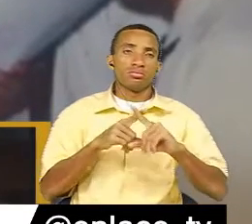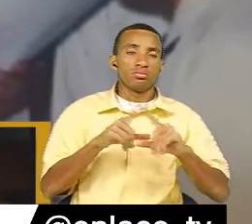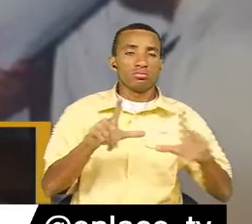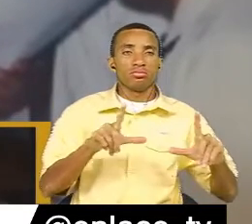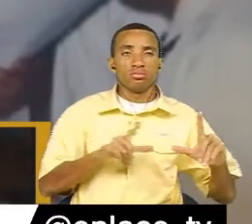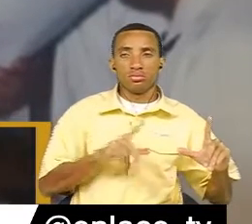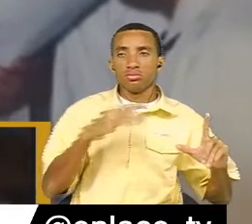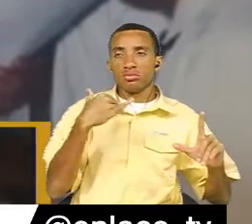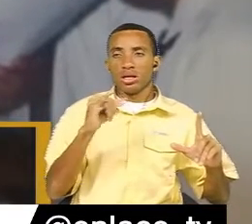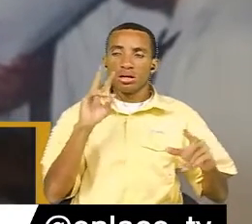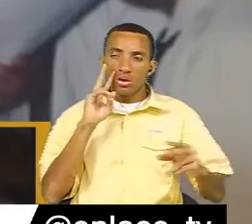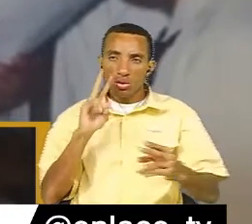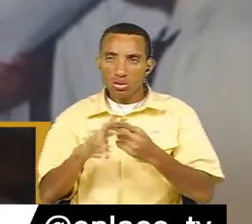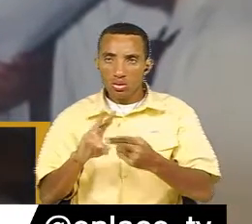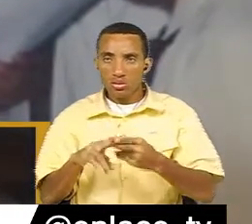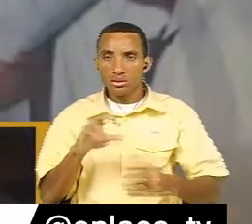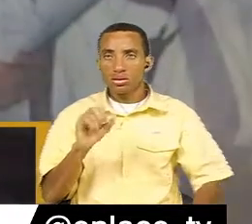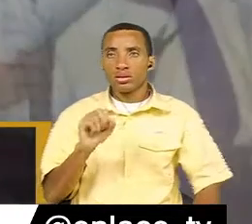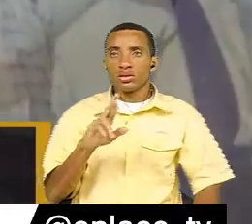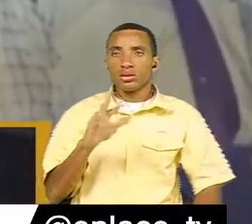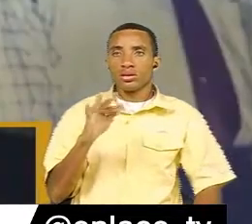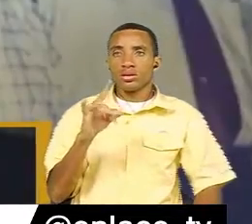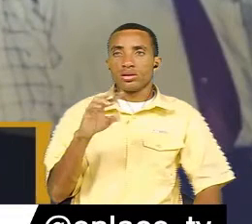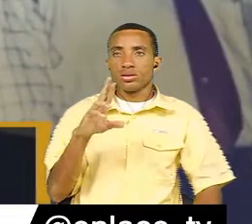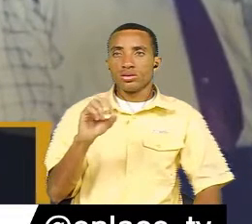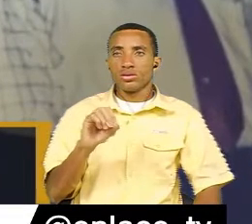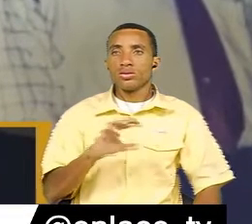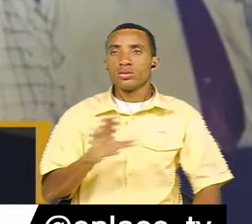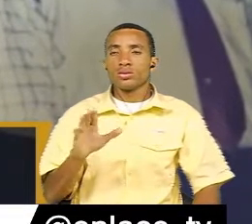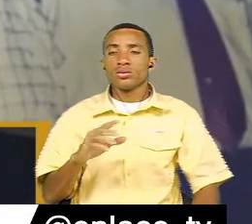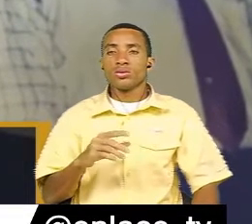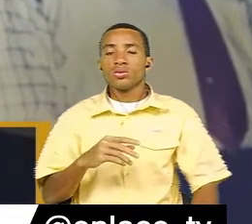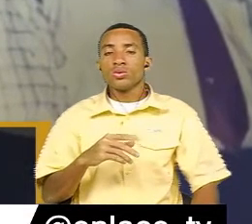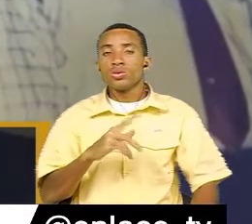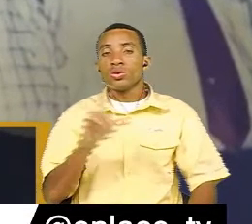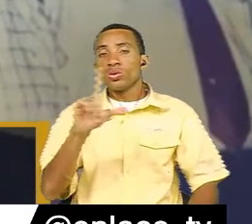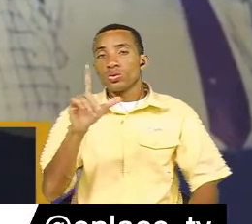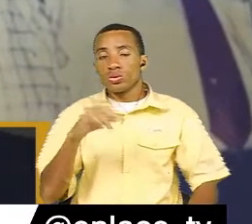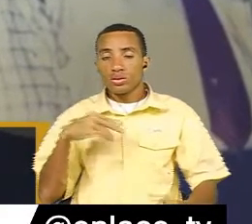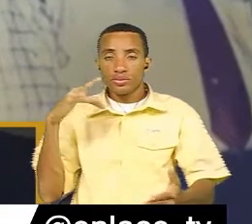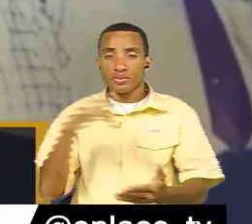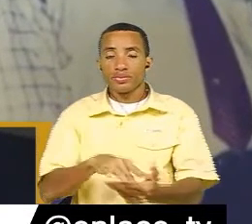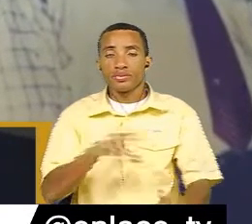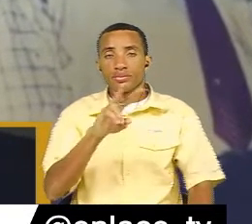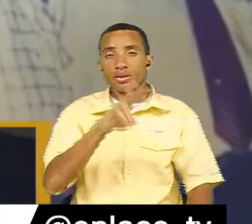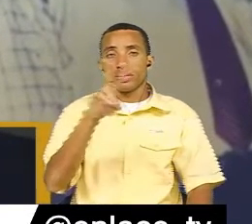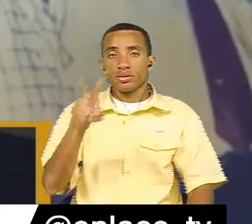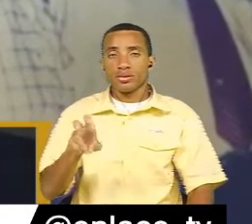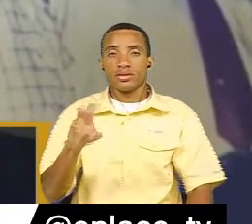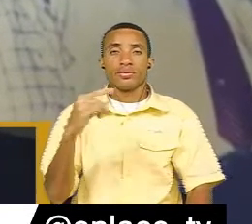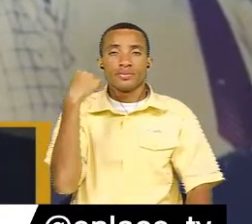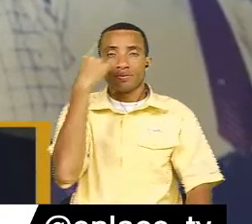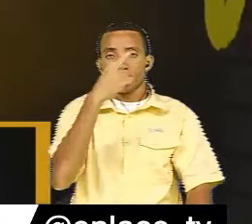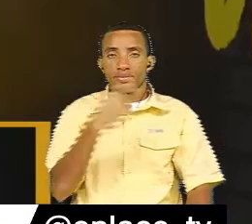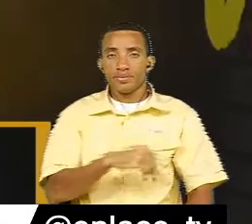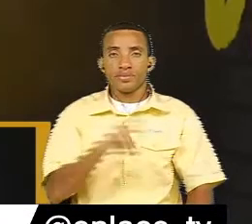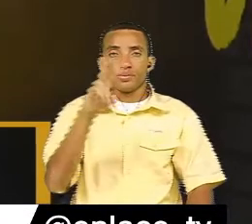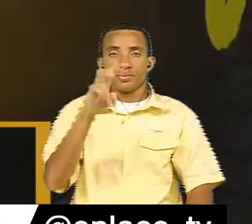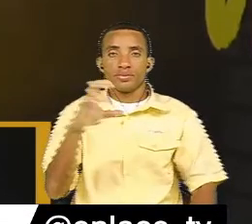del Padre Arturo para que nos acompañen este próximo lunes 27 de septiembre a las 7 de la noche